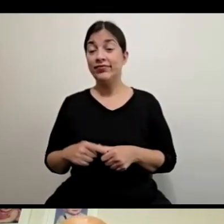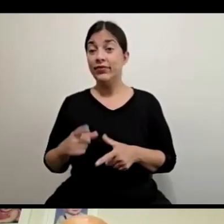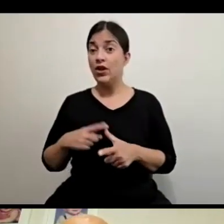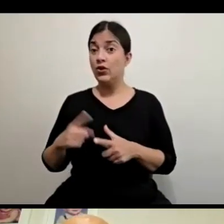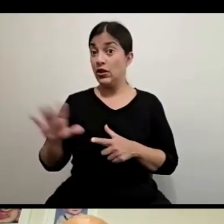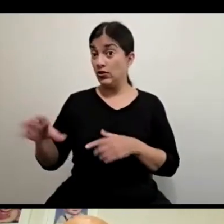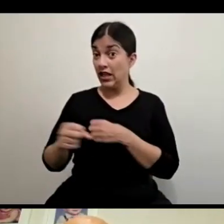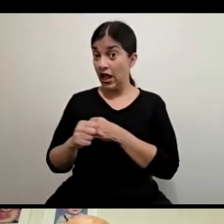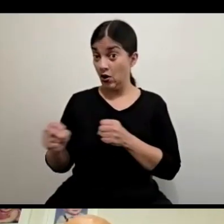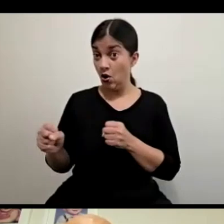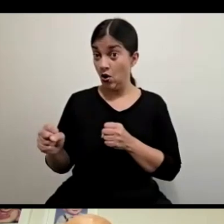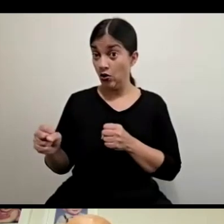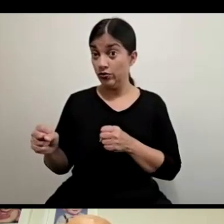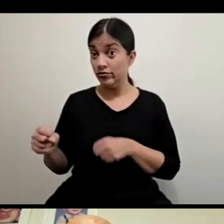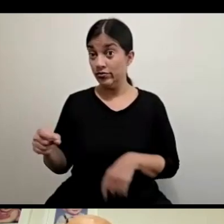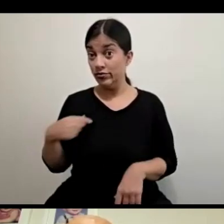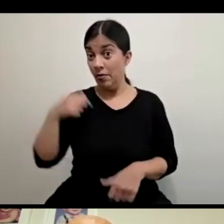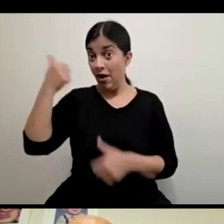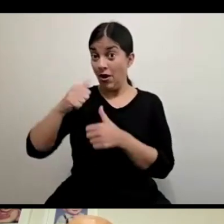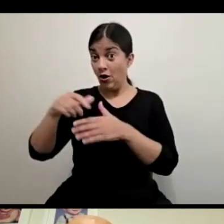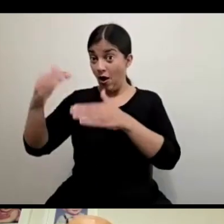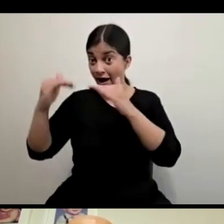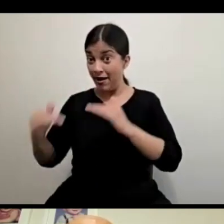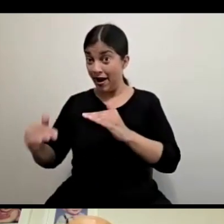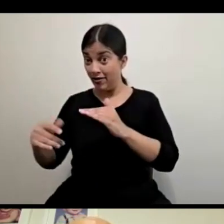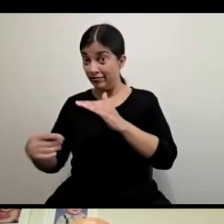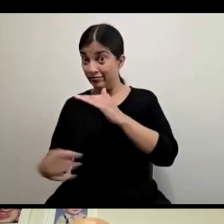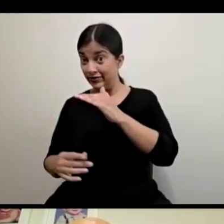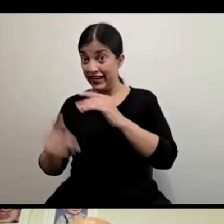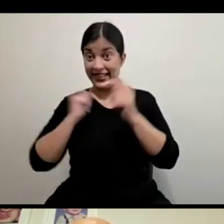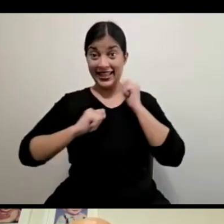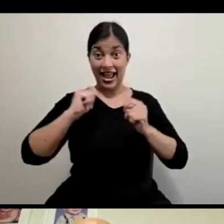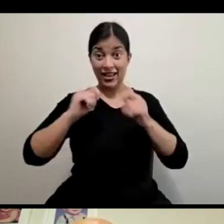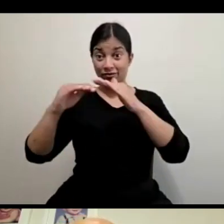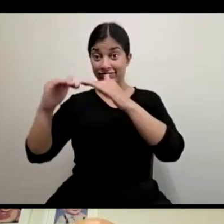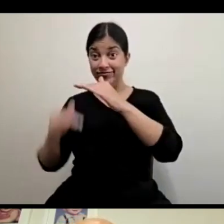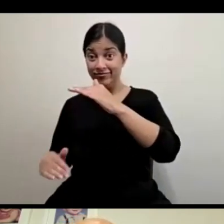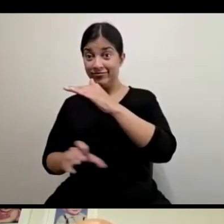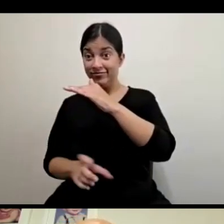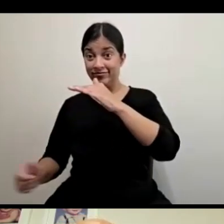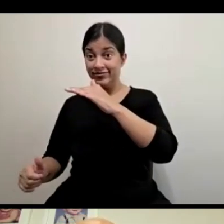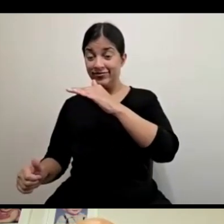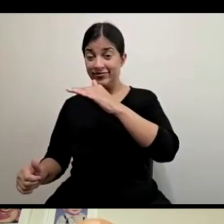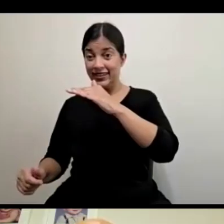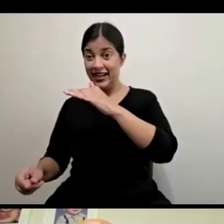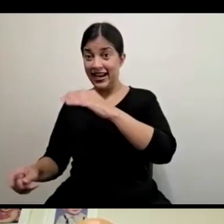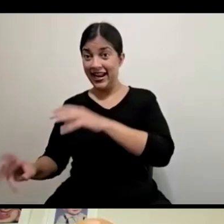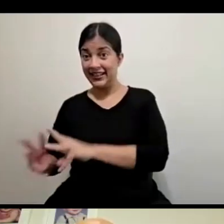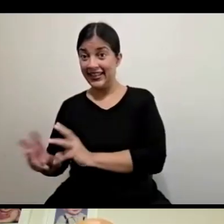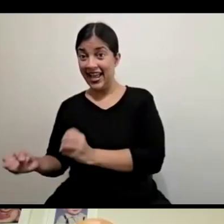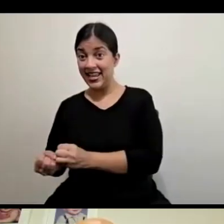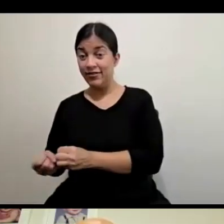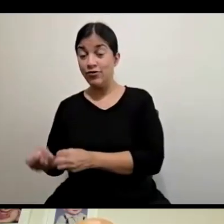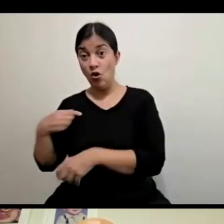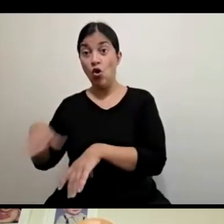dices, que hubiera debajo, ¿verdad? En el sótano del teatro, ¿no? Al lado del taller, sí. Y al lado del taller, yo cogí clase